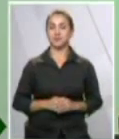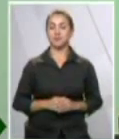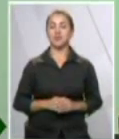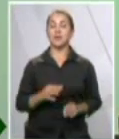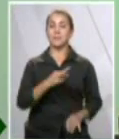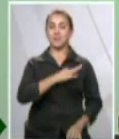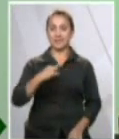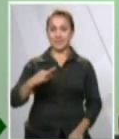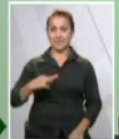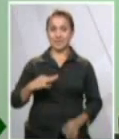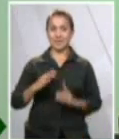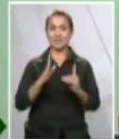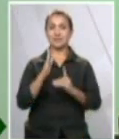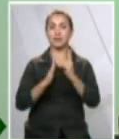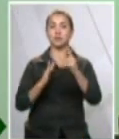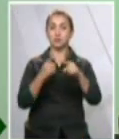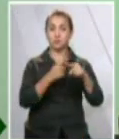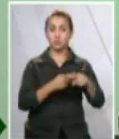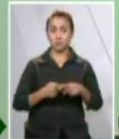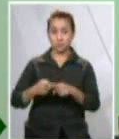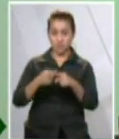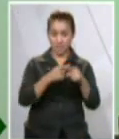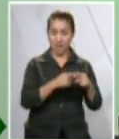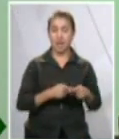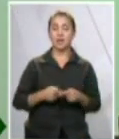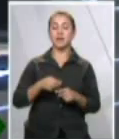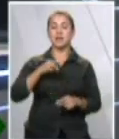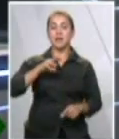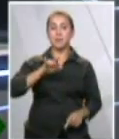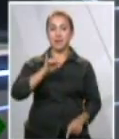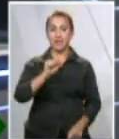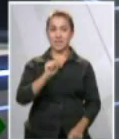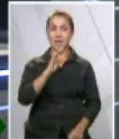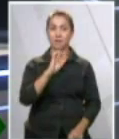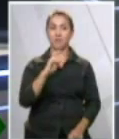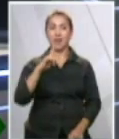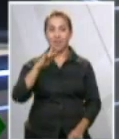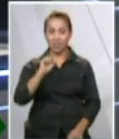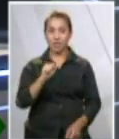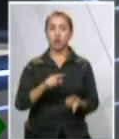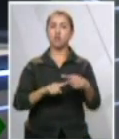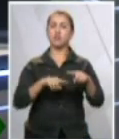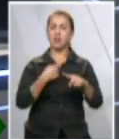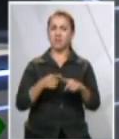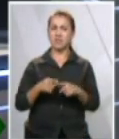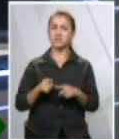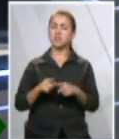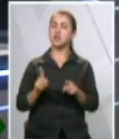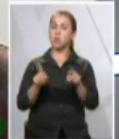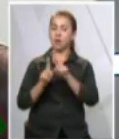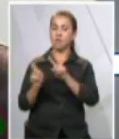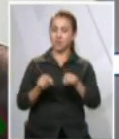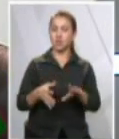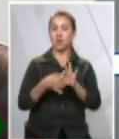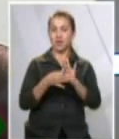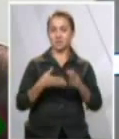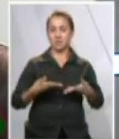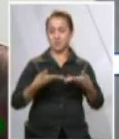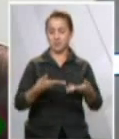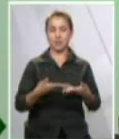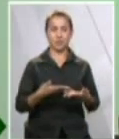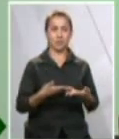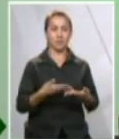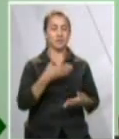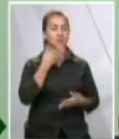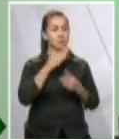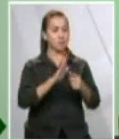la ministra, muchas gracias por acompañarnos, ministra de Desarrollo Social, María Fernanda Villegas, que ya está otras veces con nosotros, así que gracias por estar con nosotros. Gracias. Vamos